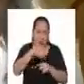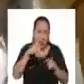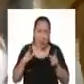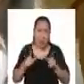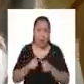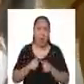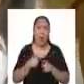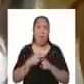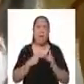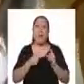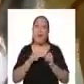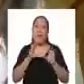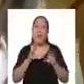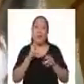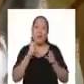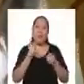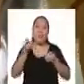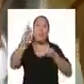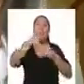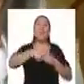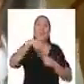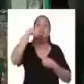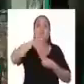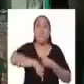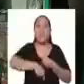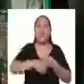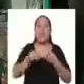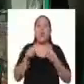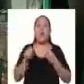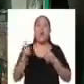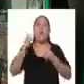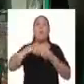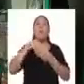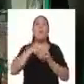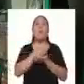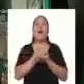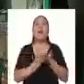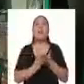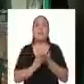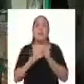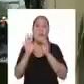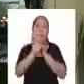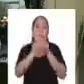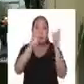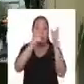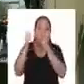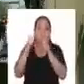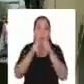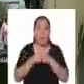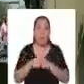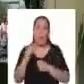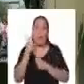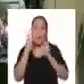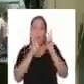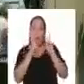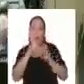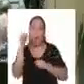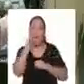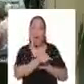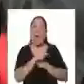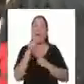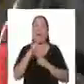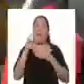pero no son tomados en cuenta para estas medidas, ¿no? Son vistos más bien como un peligro, como una amenaza,